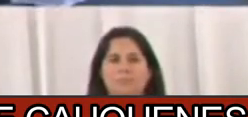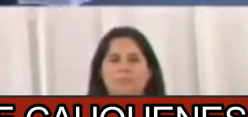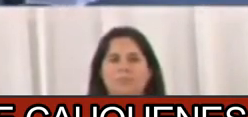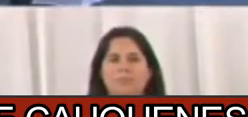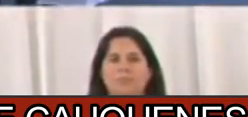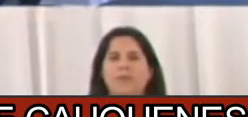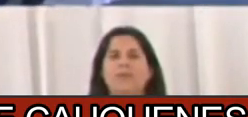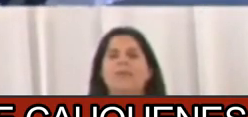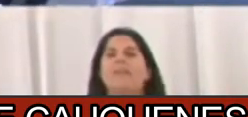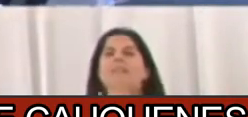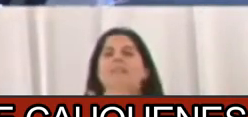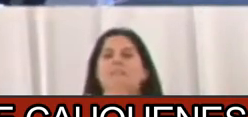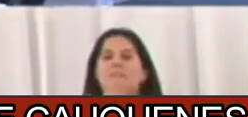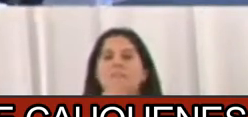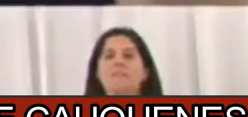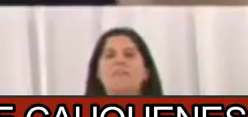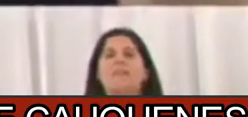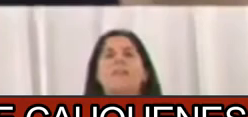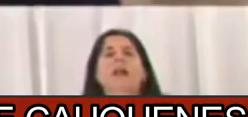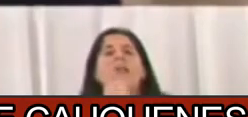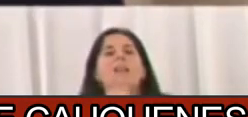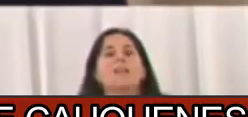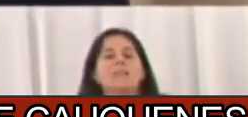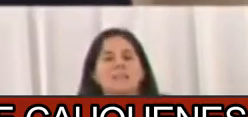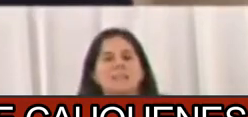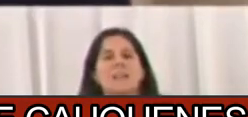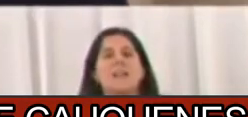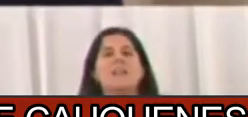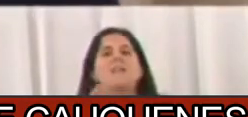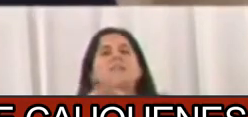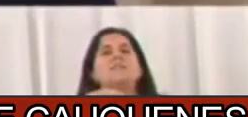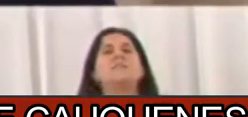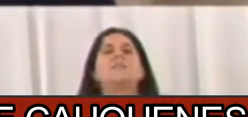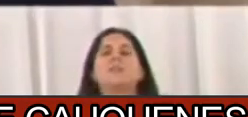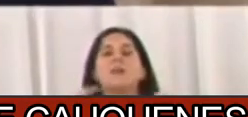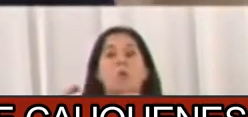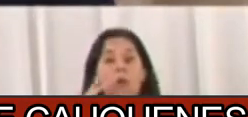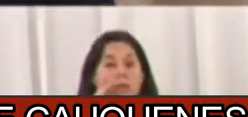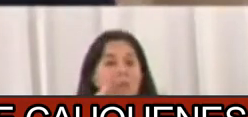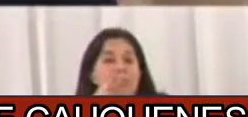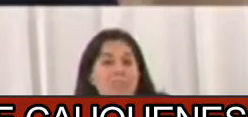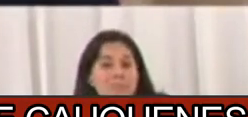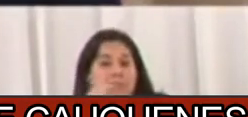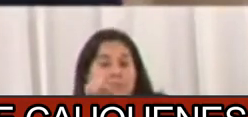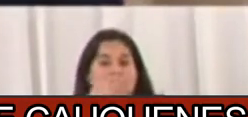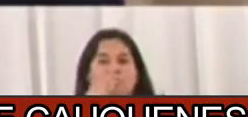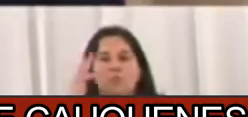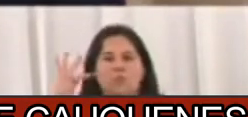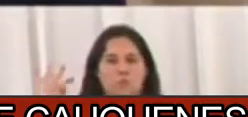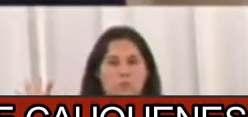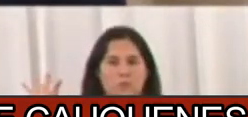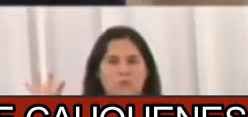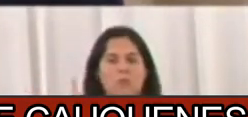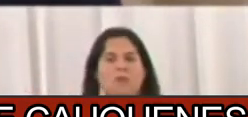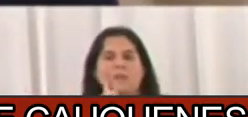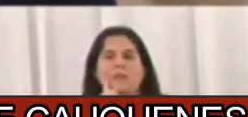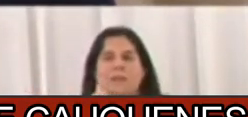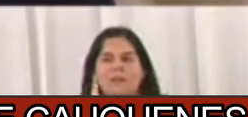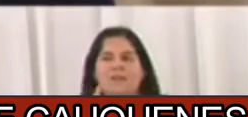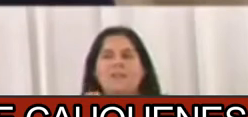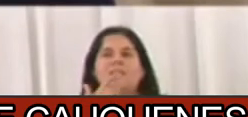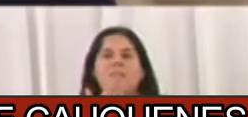Alcaldesa, la ciudadanía de Cauquienes es nuestro testigo de su juramento y es quien